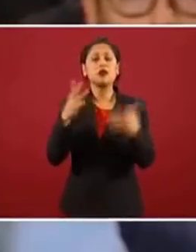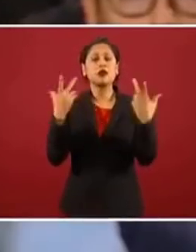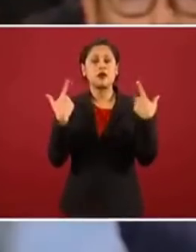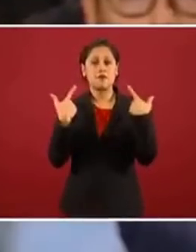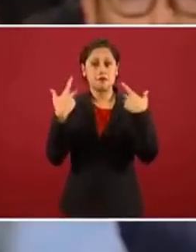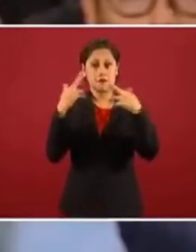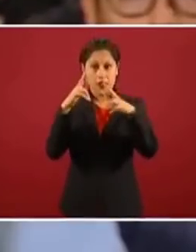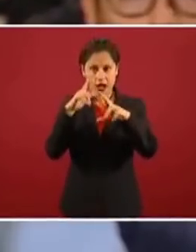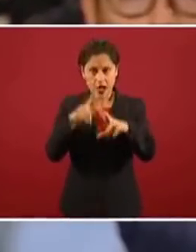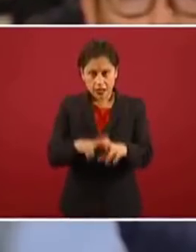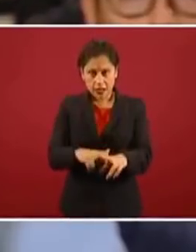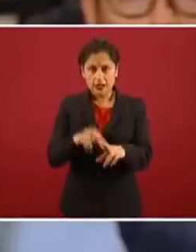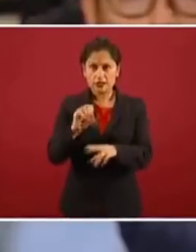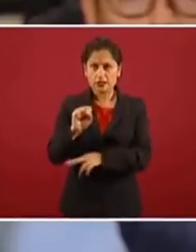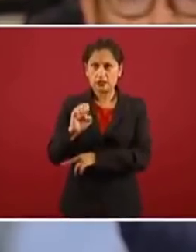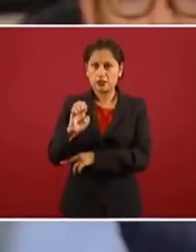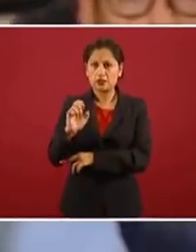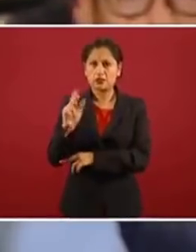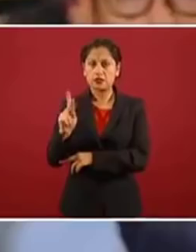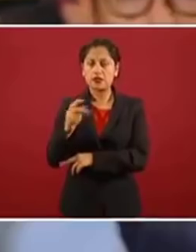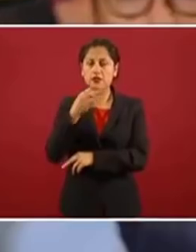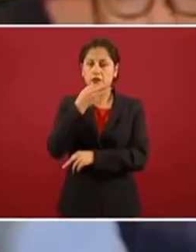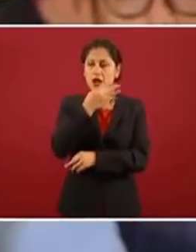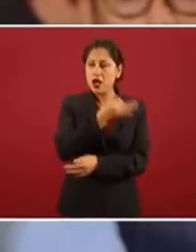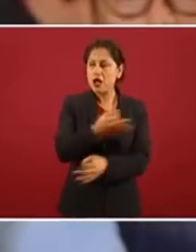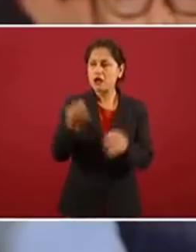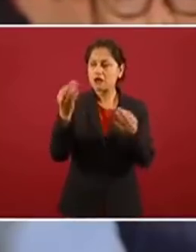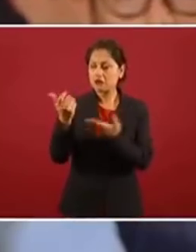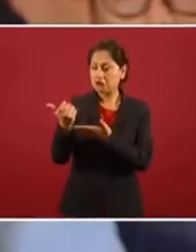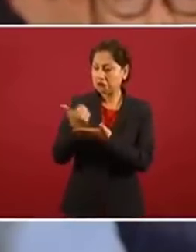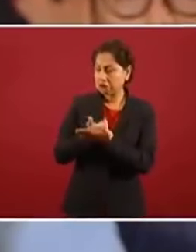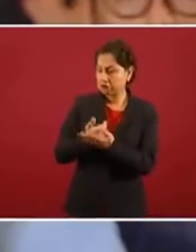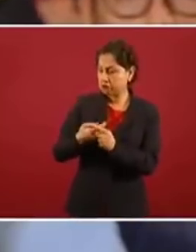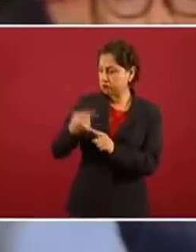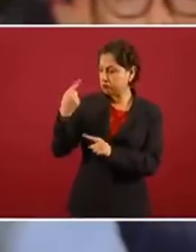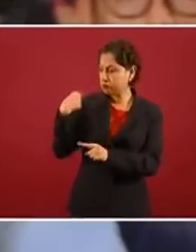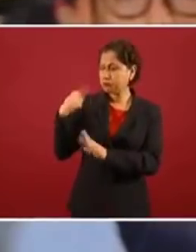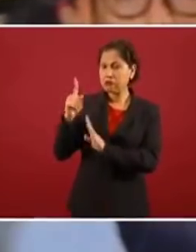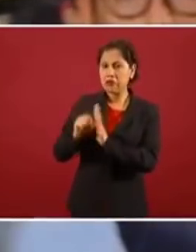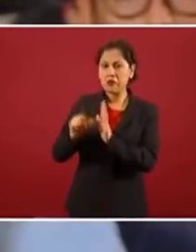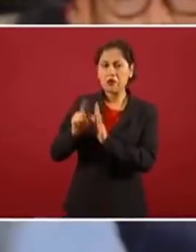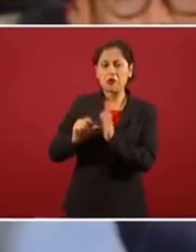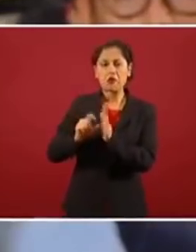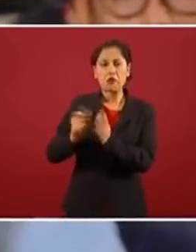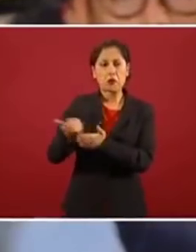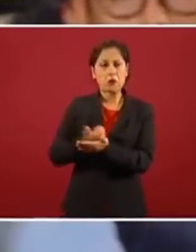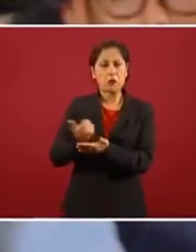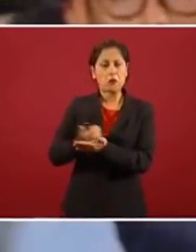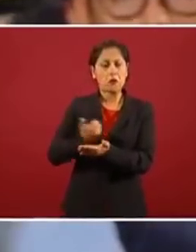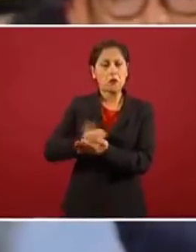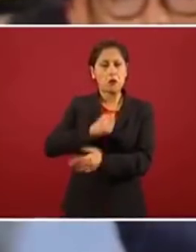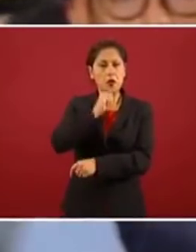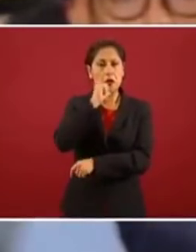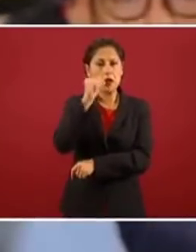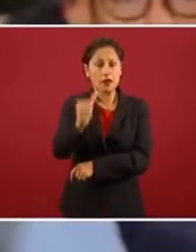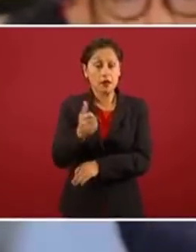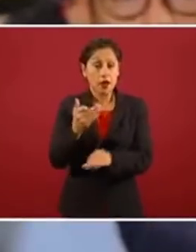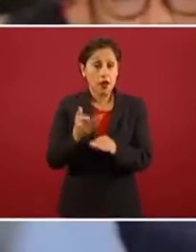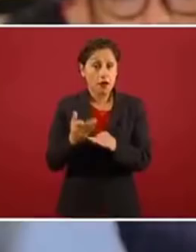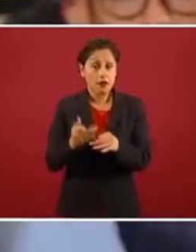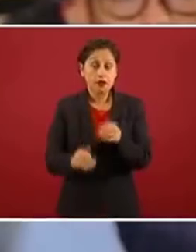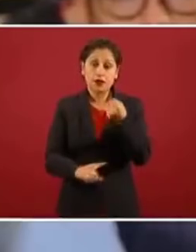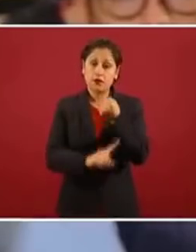país, llevan meses sin pagos y ahora con el tema que nos encontramos, la crisis, bueno, pues